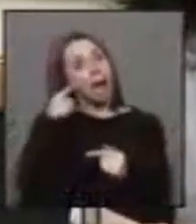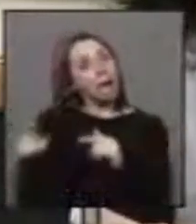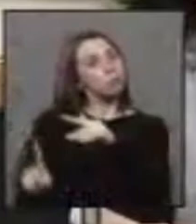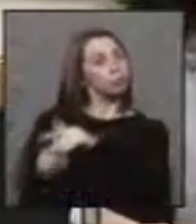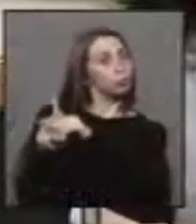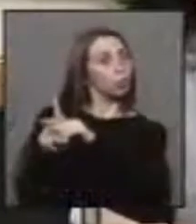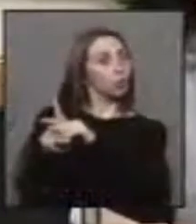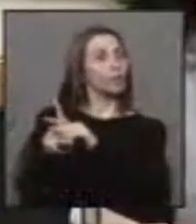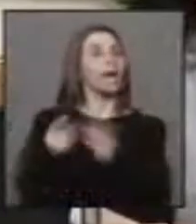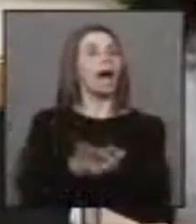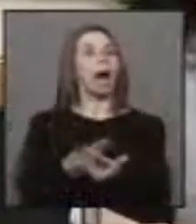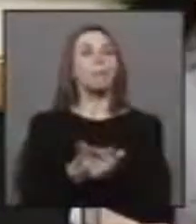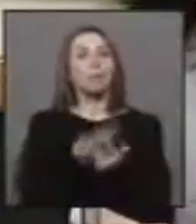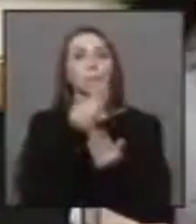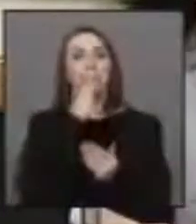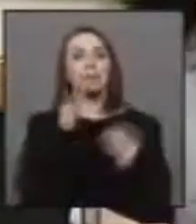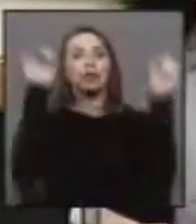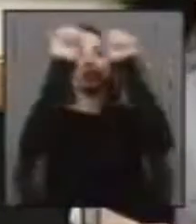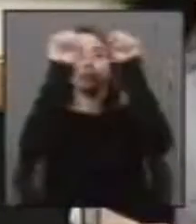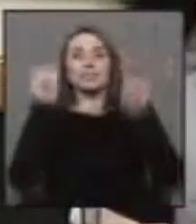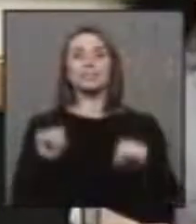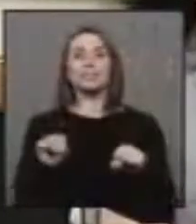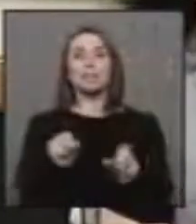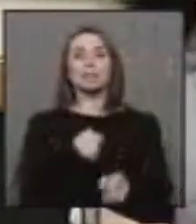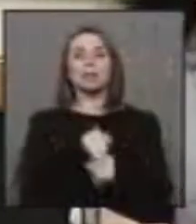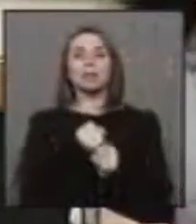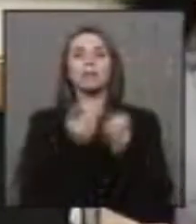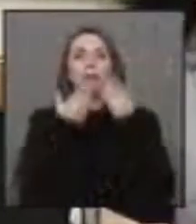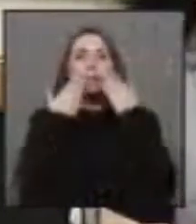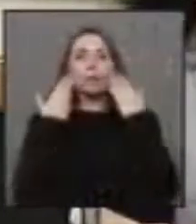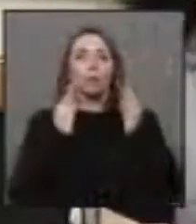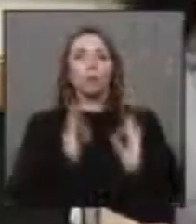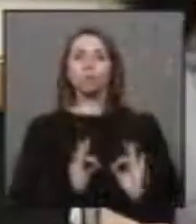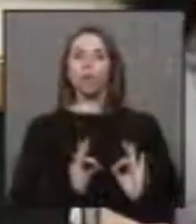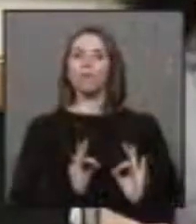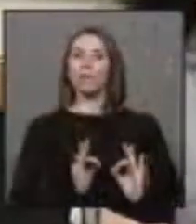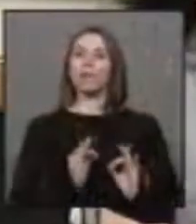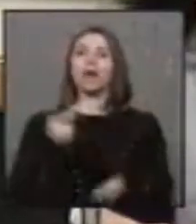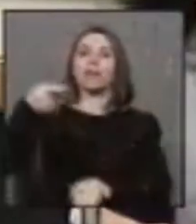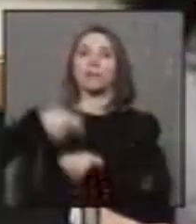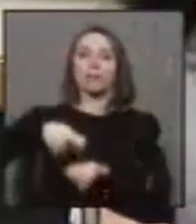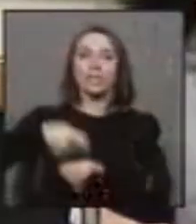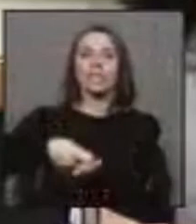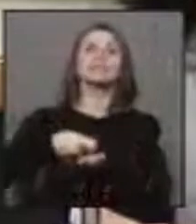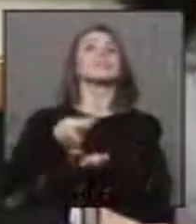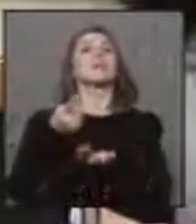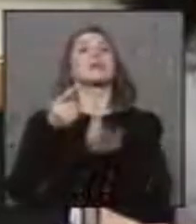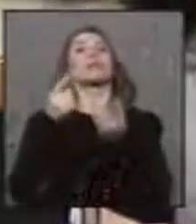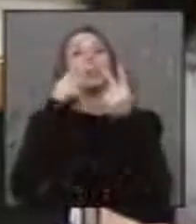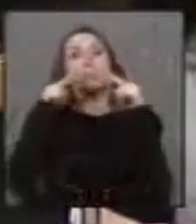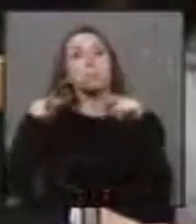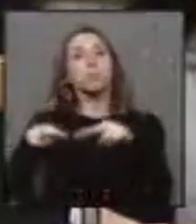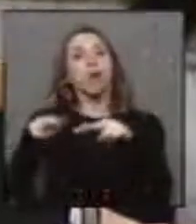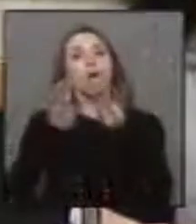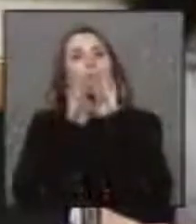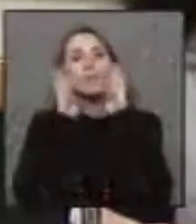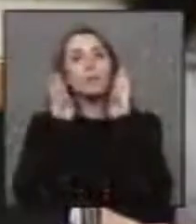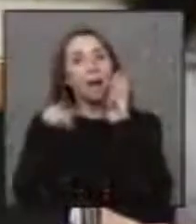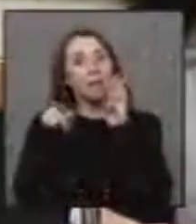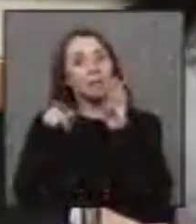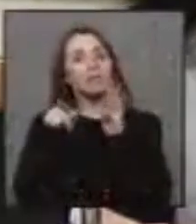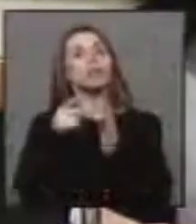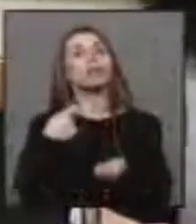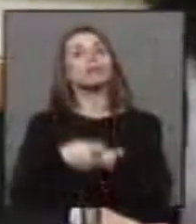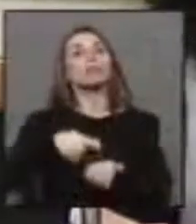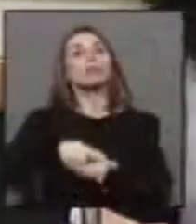el sistema de propiedad y de transparencia en general en el país No solamente financiamiento a la política y me parece que en